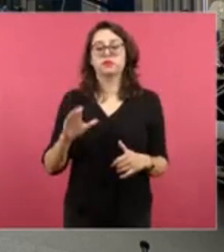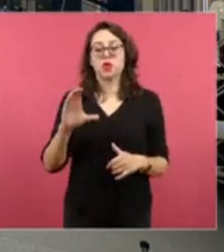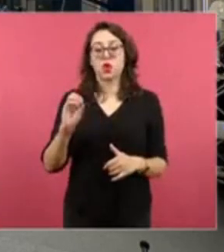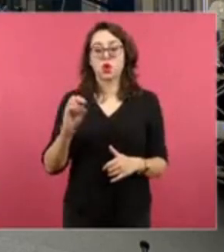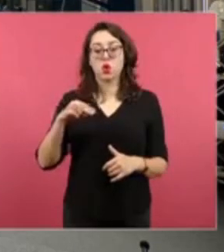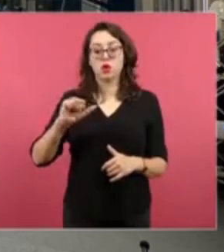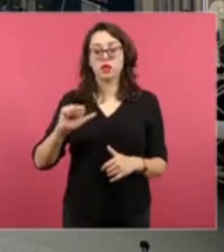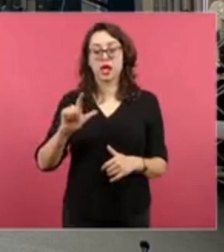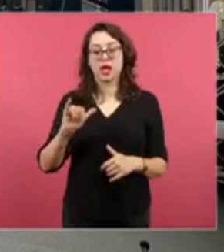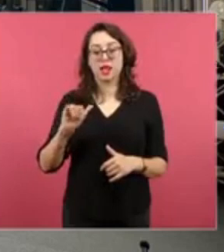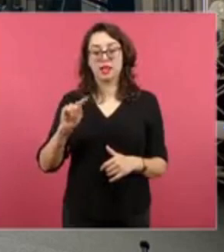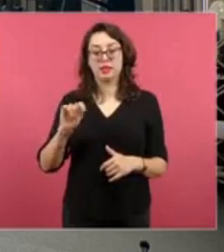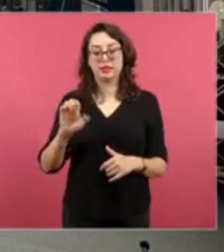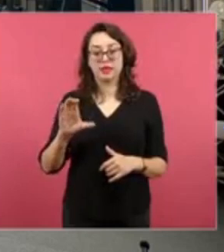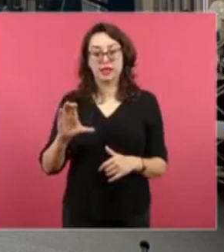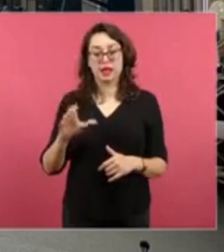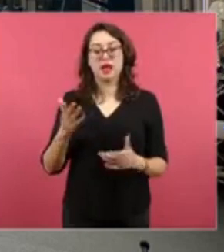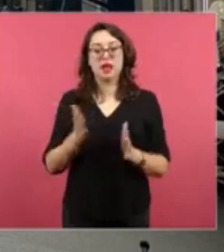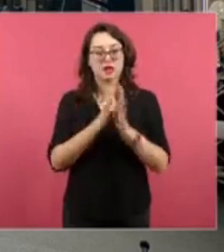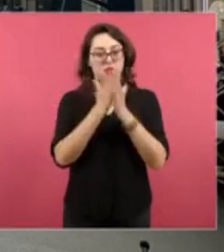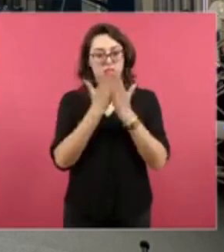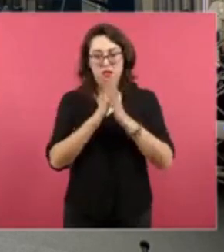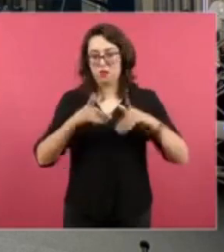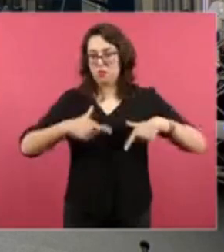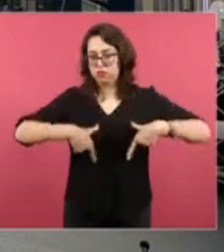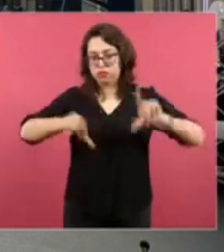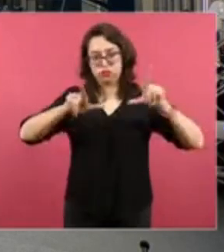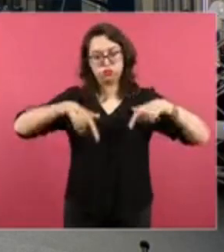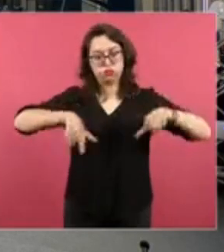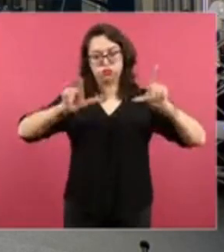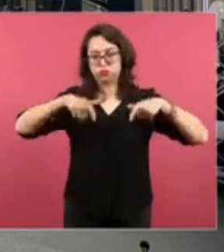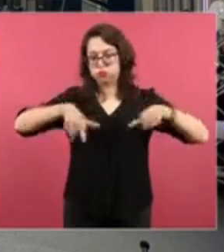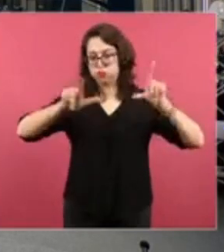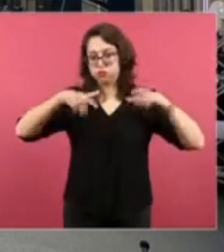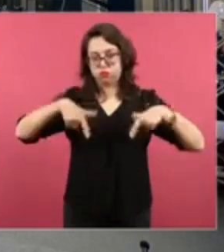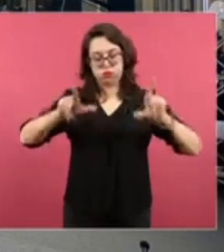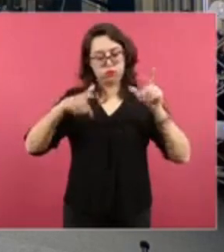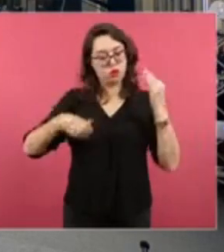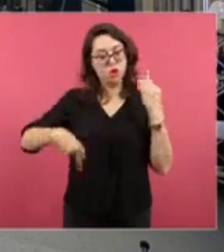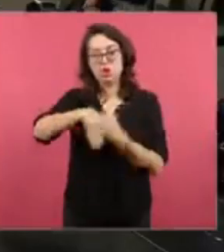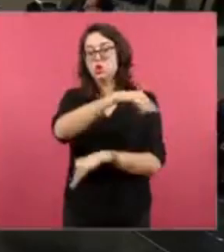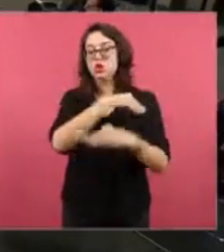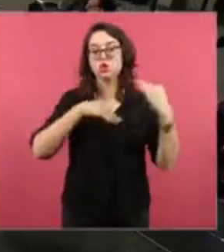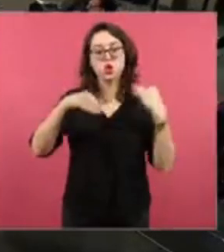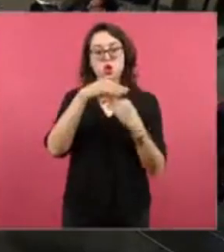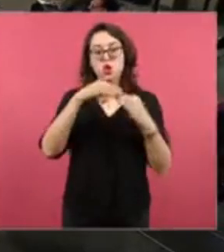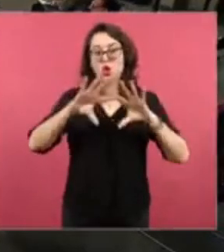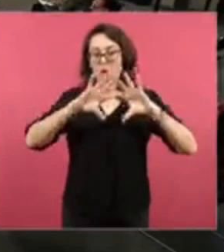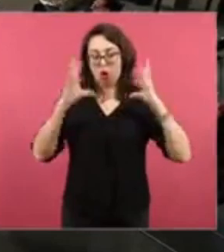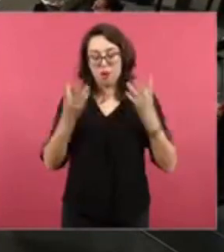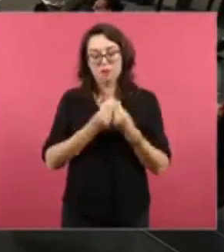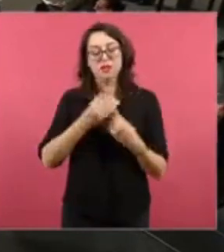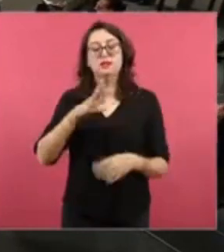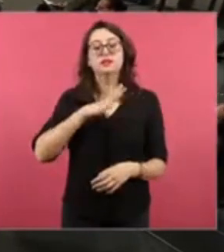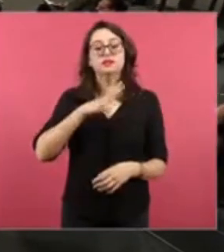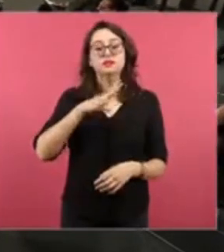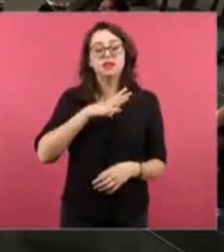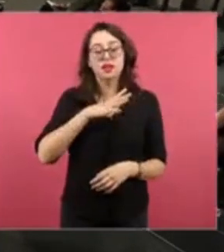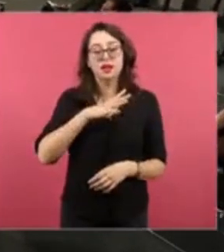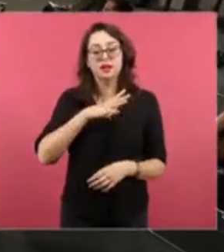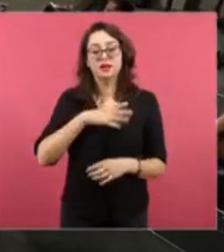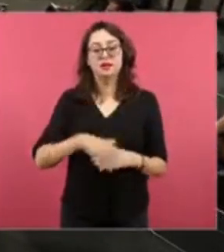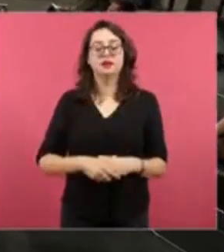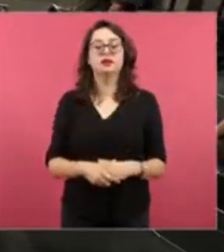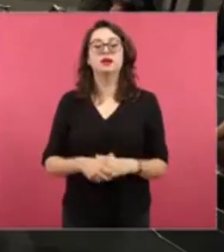ahí estarán los libros y iremos subiendo todos los demás, estarán todos ahí. En el caso de los de